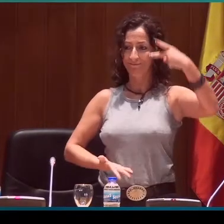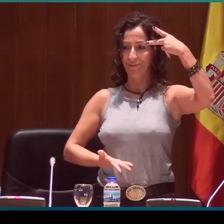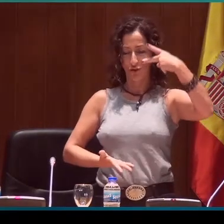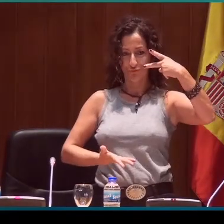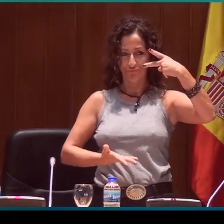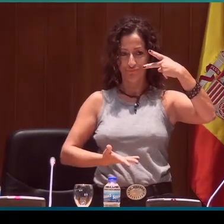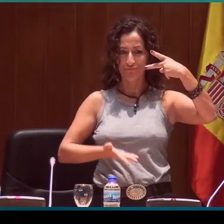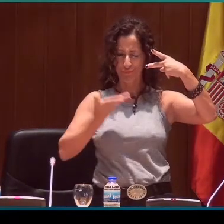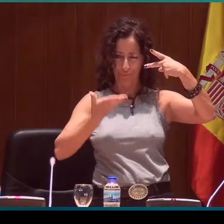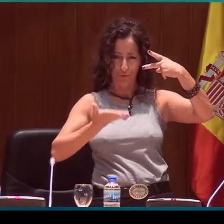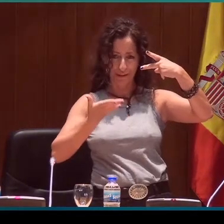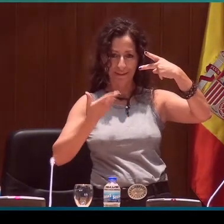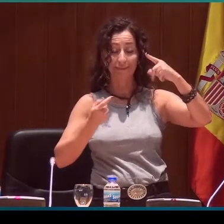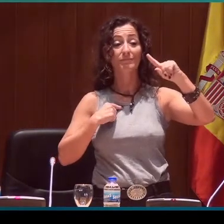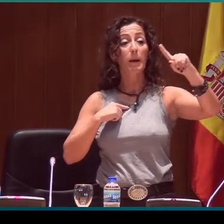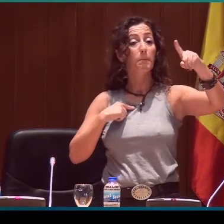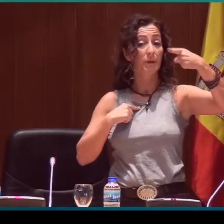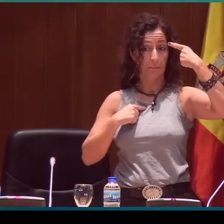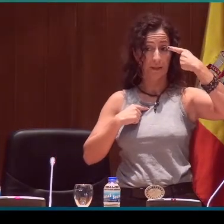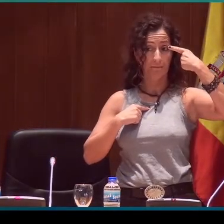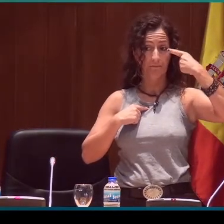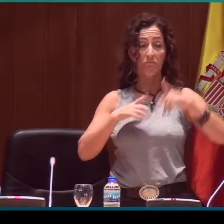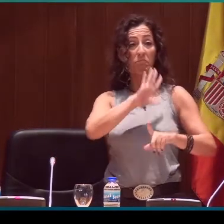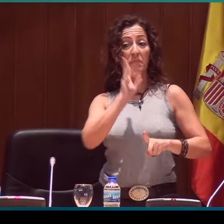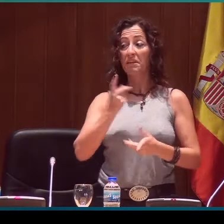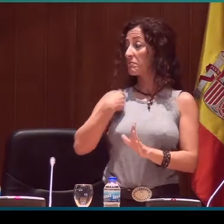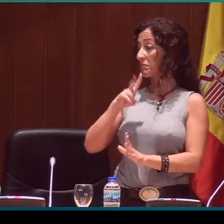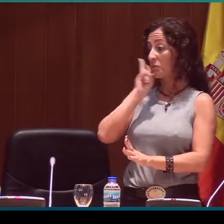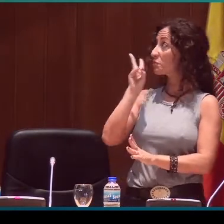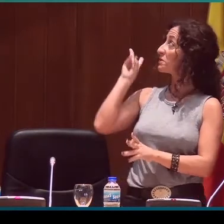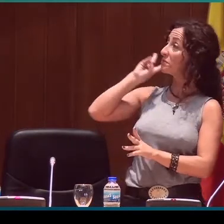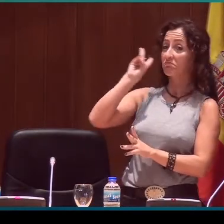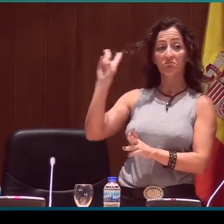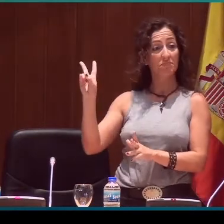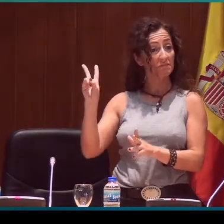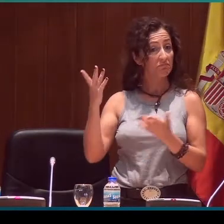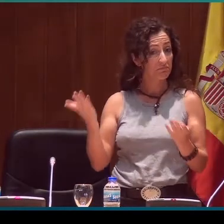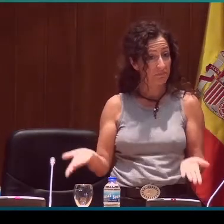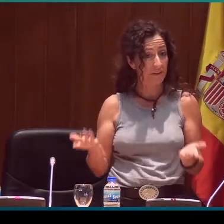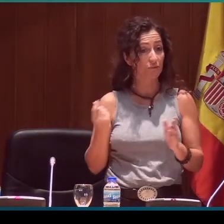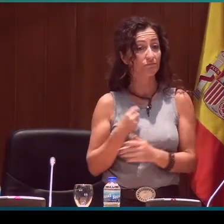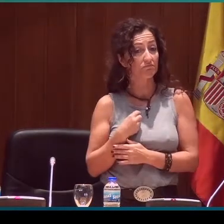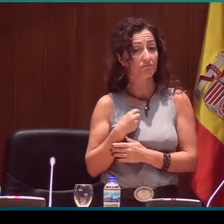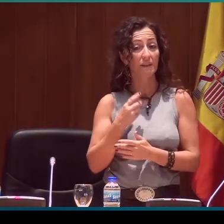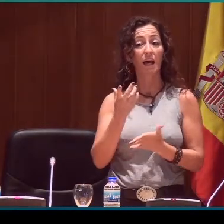Dos. Dos son las más importantes. En primer lugar, parece, como hemos visto,